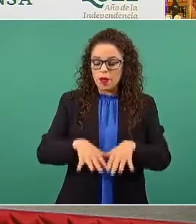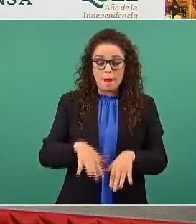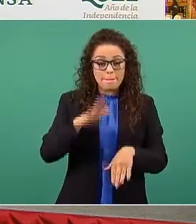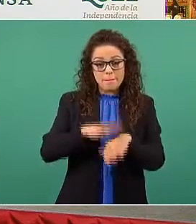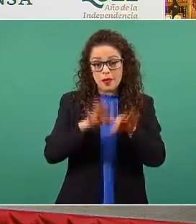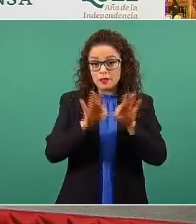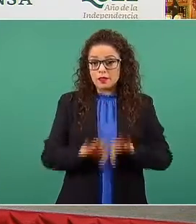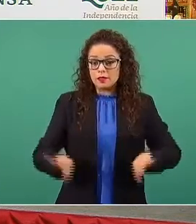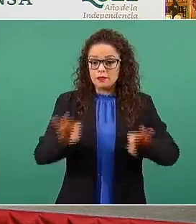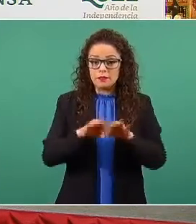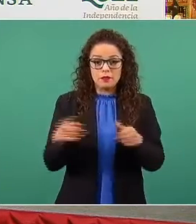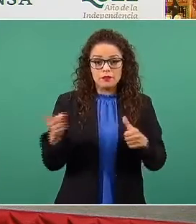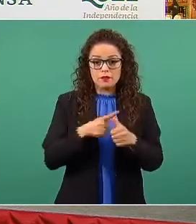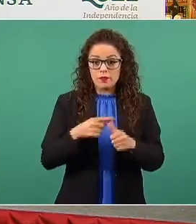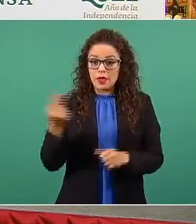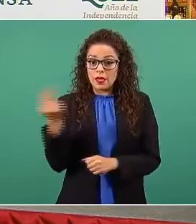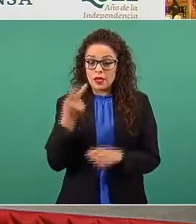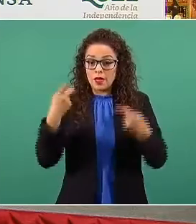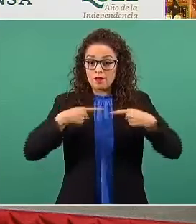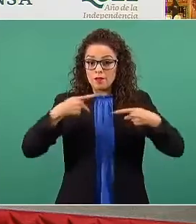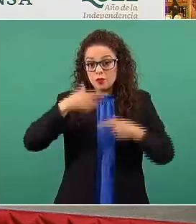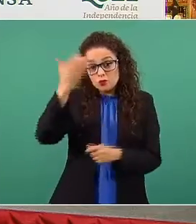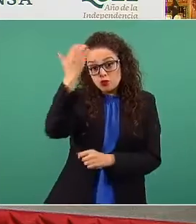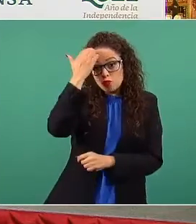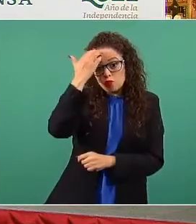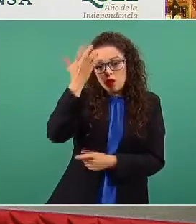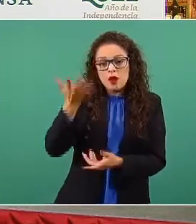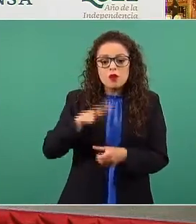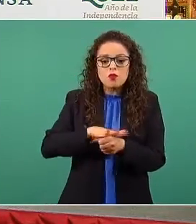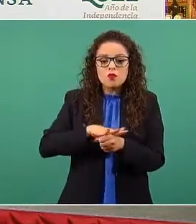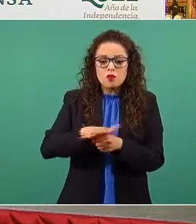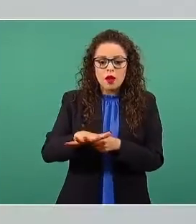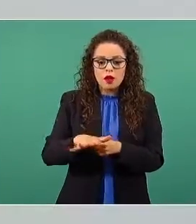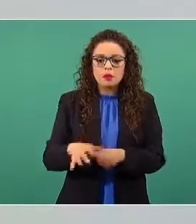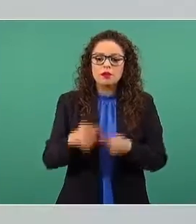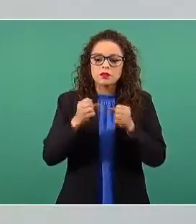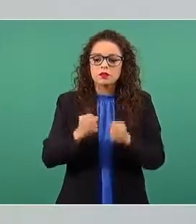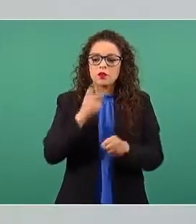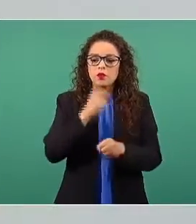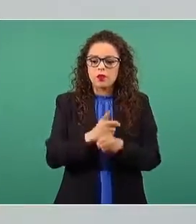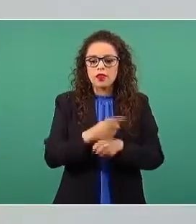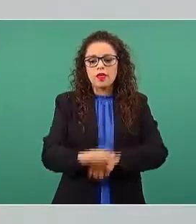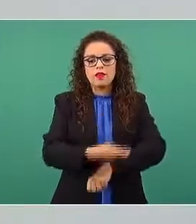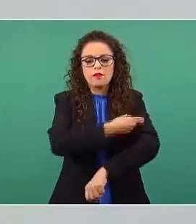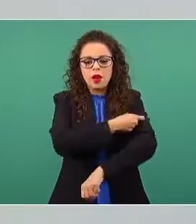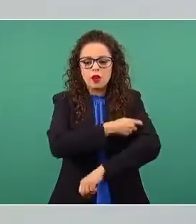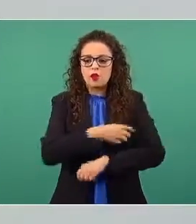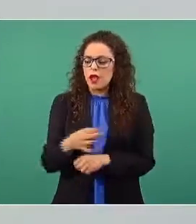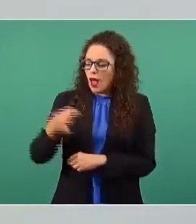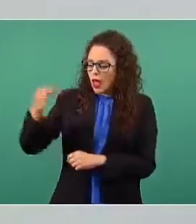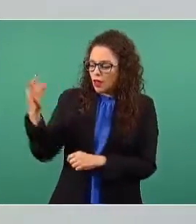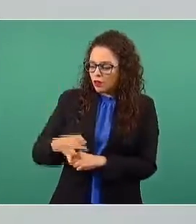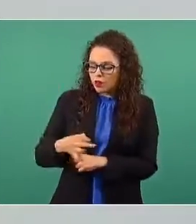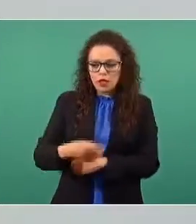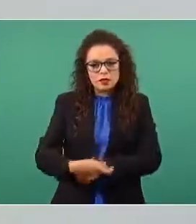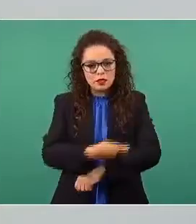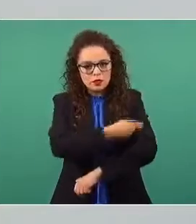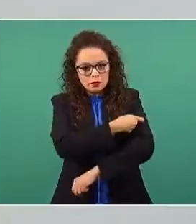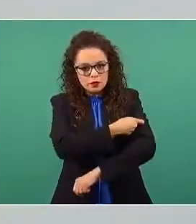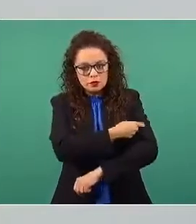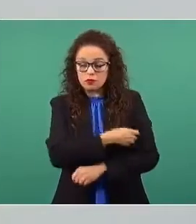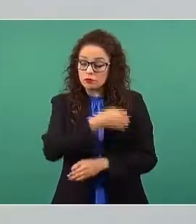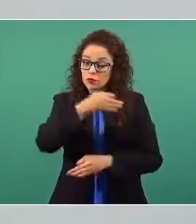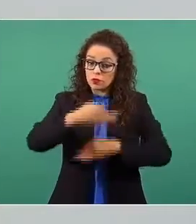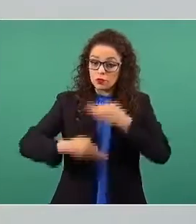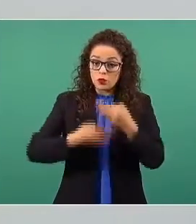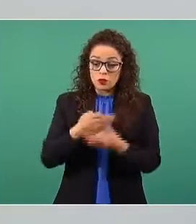principal que requiere la población es la de la seguridad de la vacuna, la eficacia de la vacuna, la necesidad de que todas